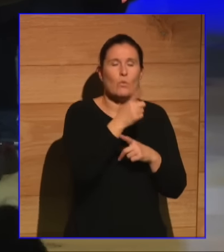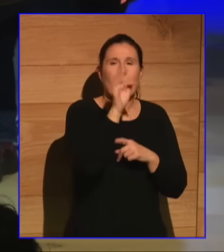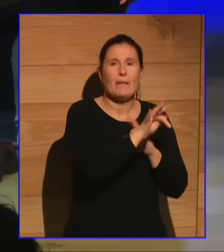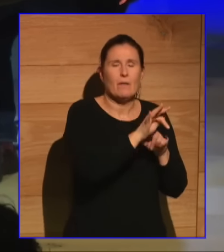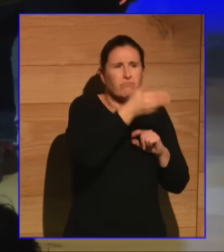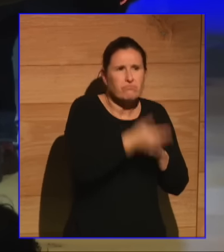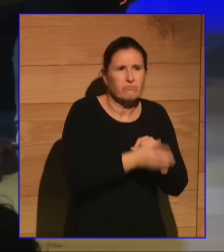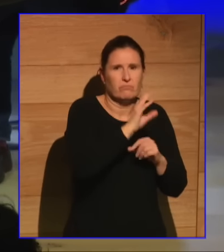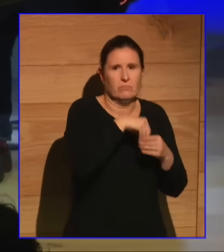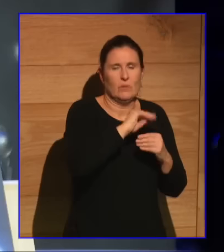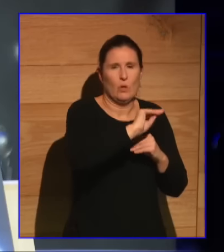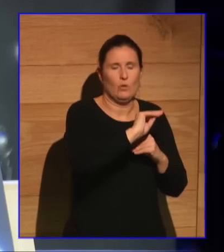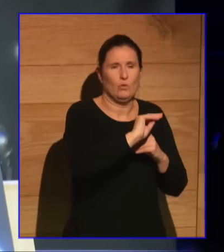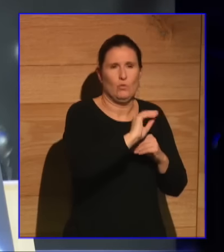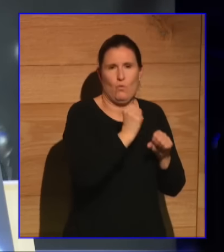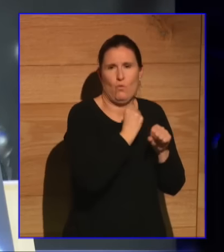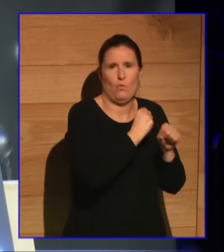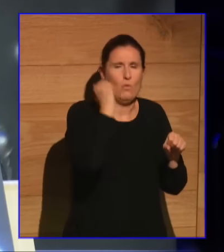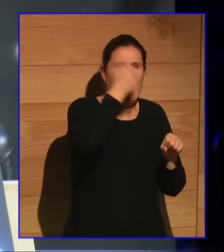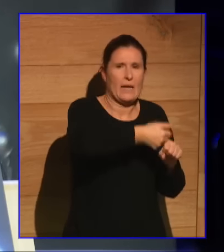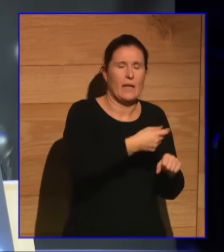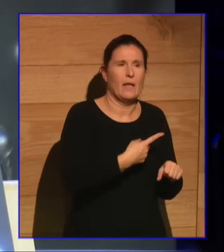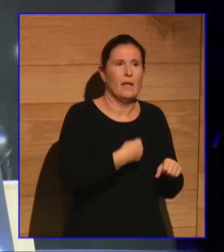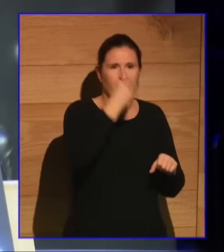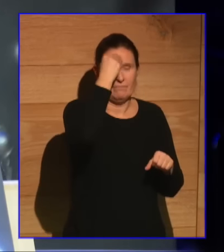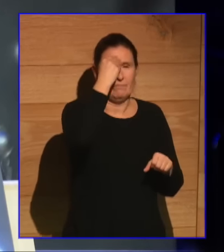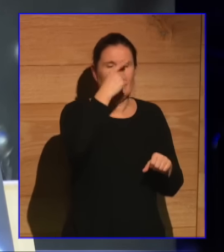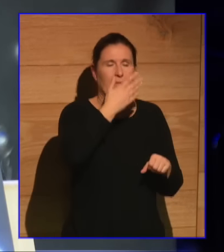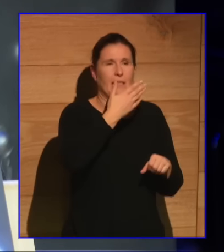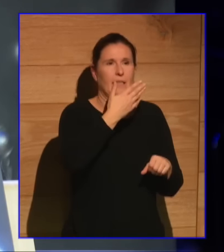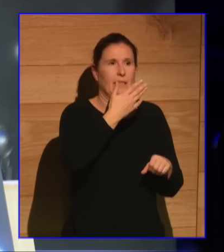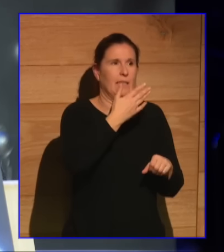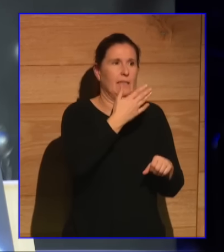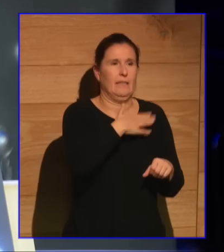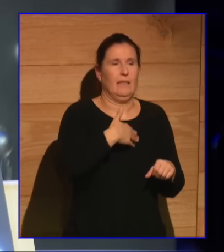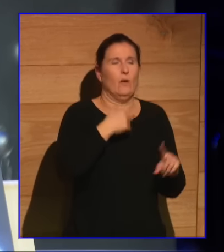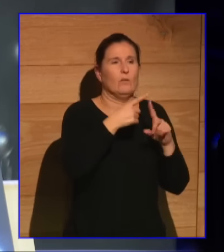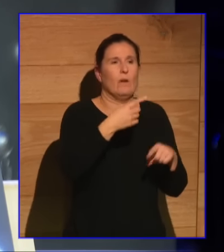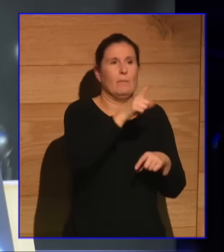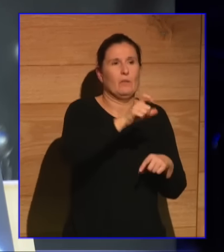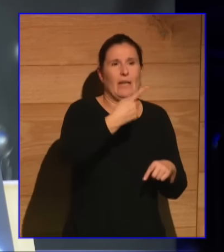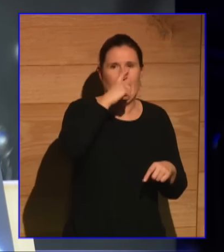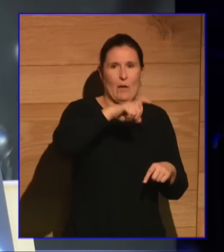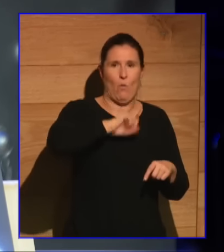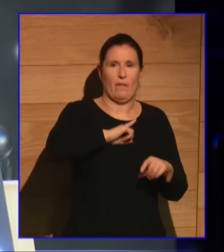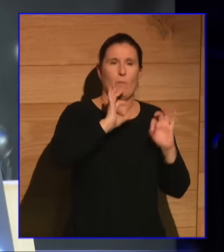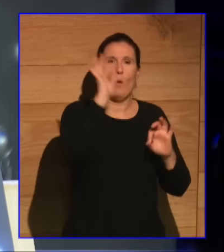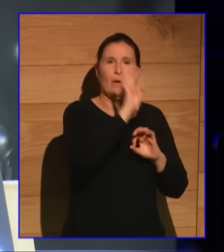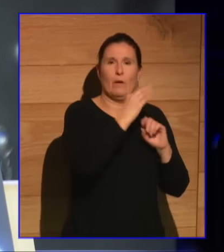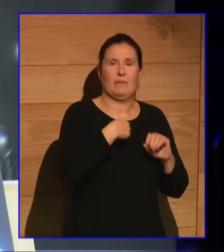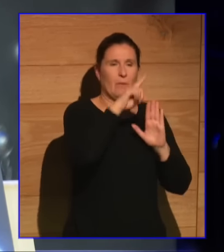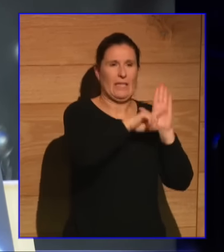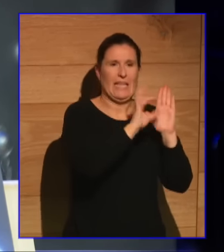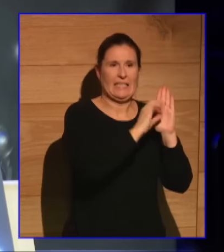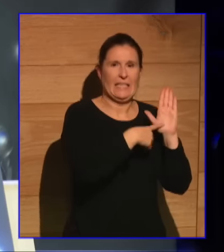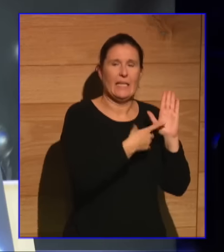Él dice que le gustaría ser recordado por E.T. y Schindler. Si fueran dos películas y si le dijeras una sola, no sé